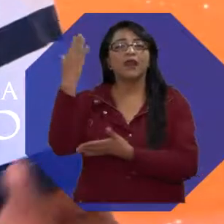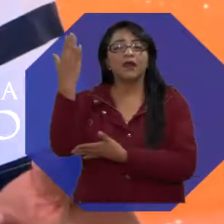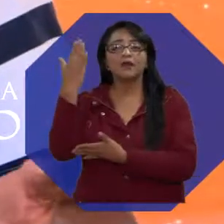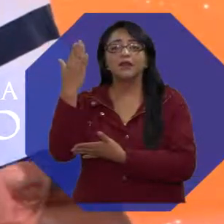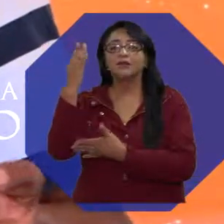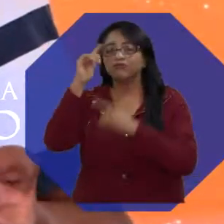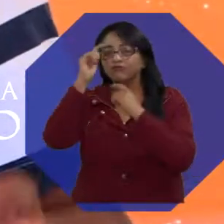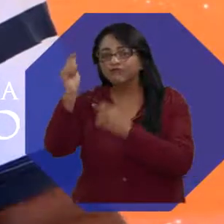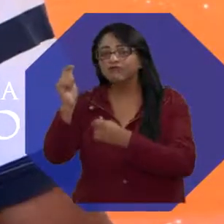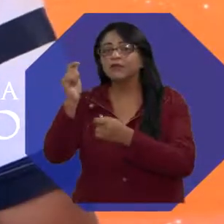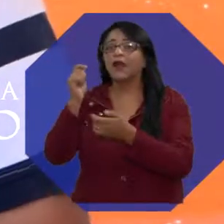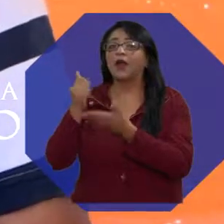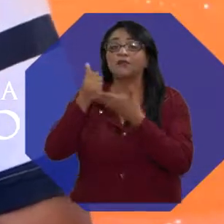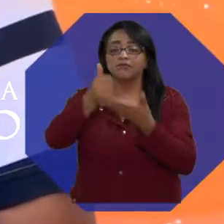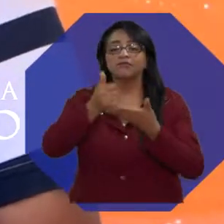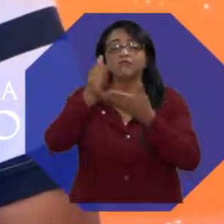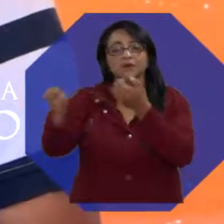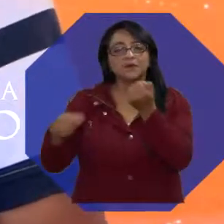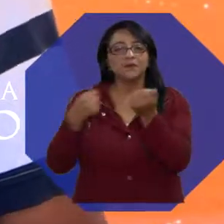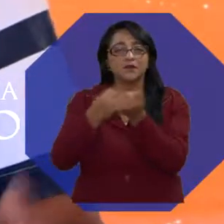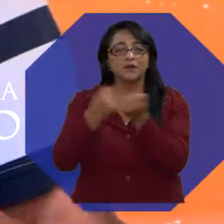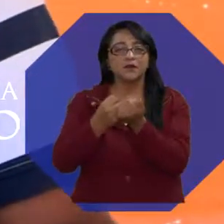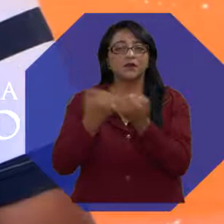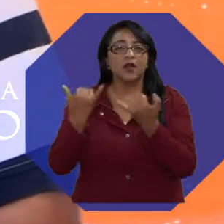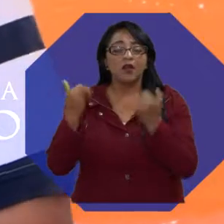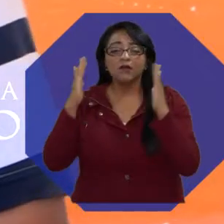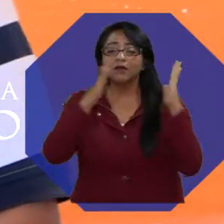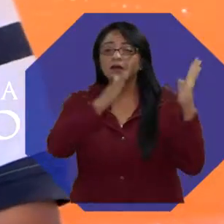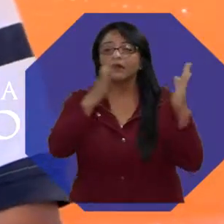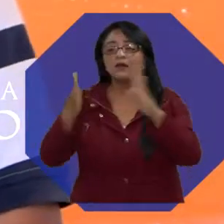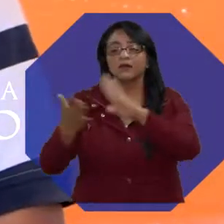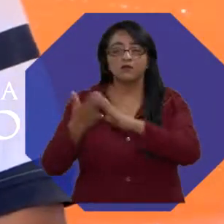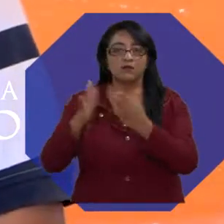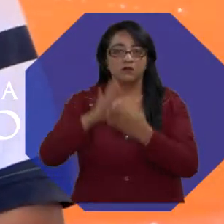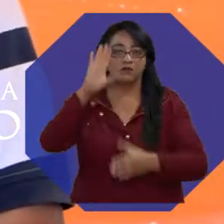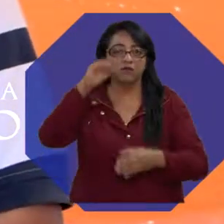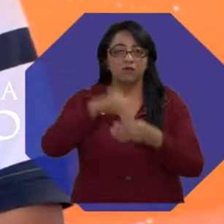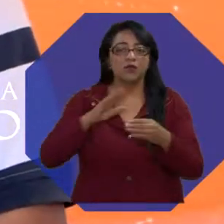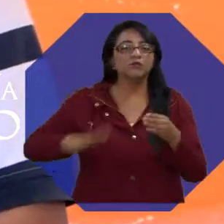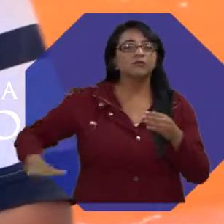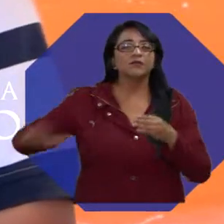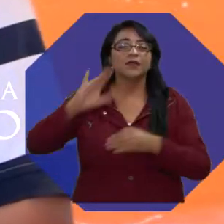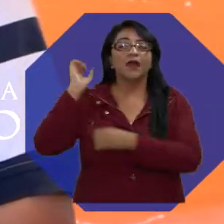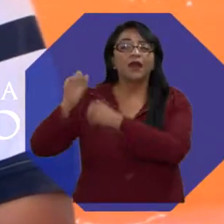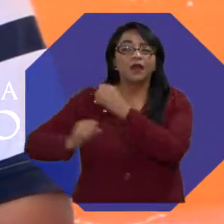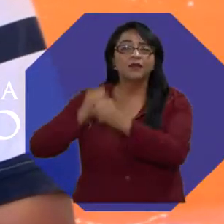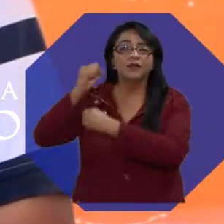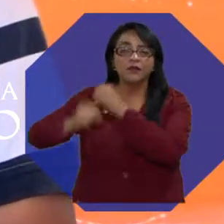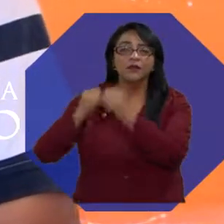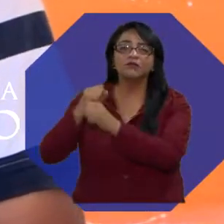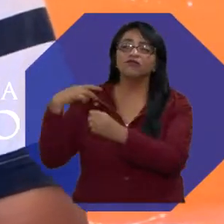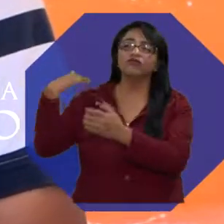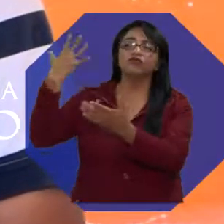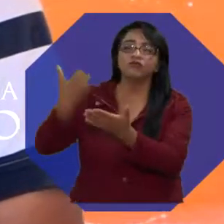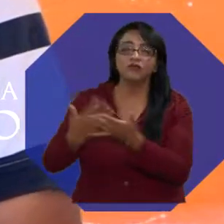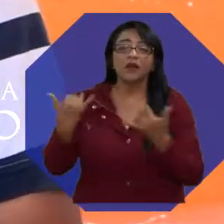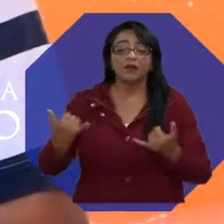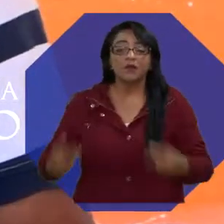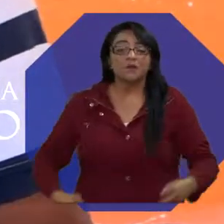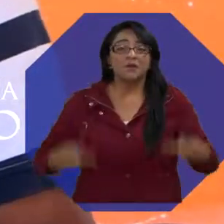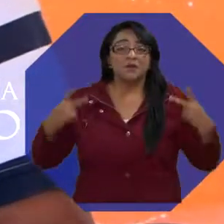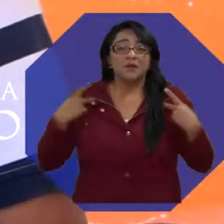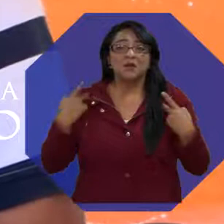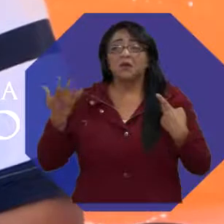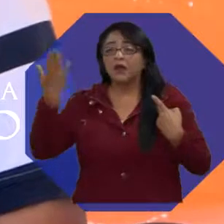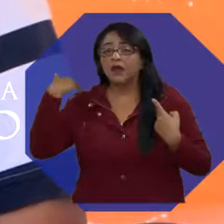por ayudar y tener en cuenta a nuestra comunidad en tantos años que hemos vivido,